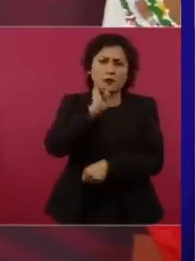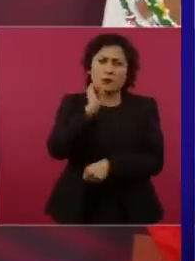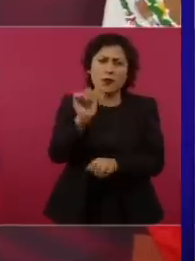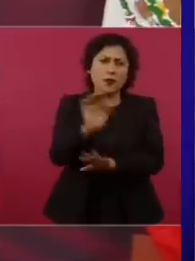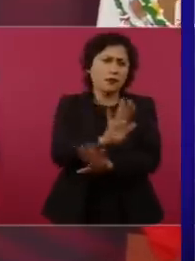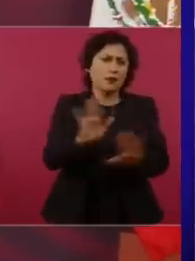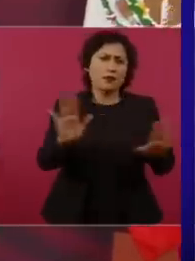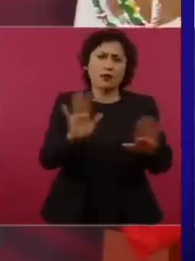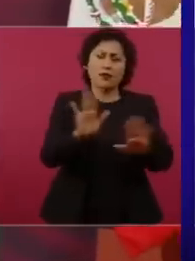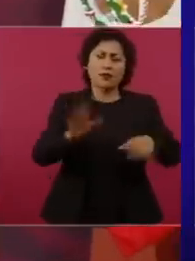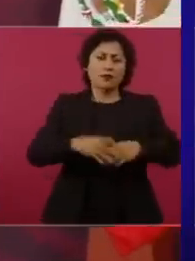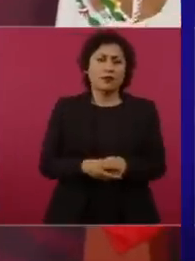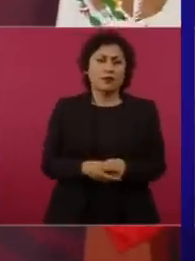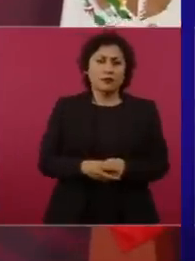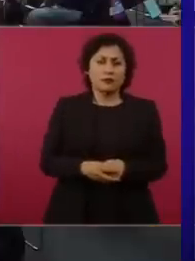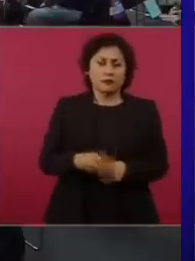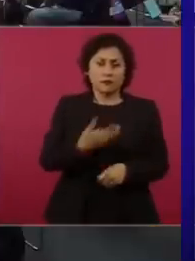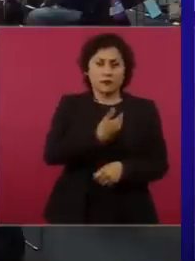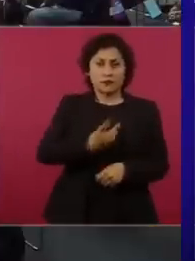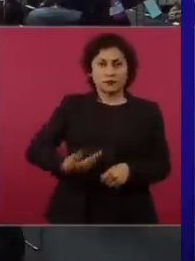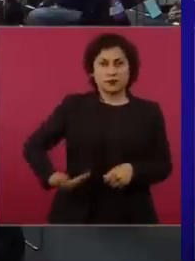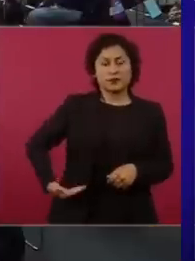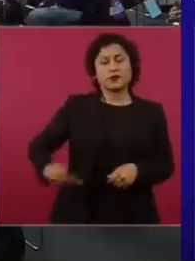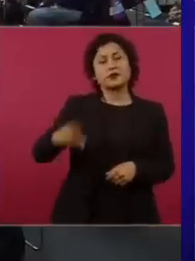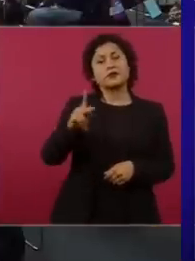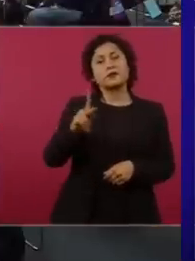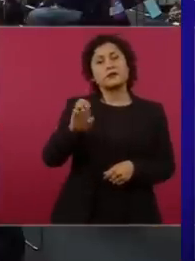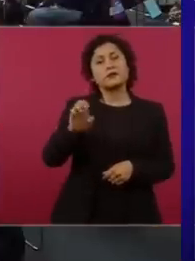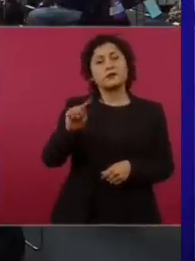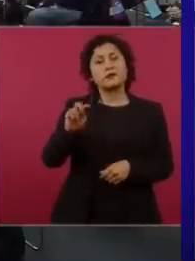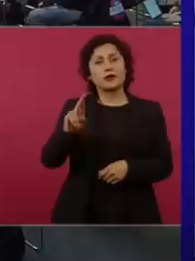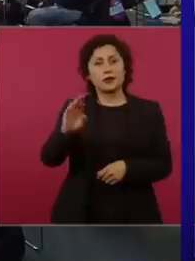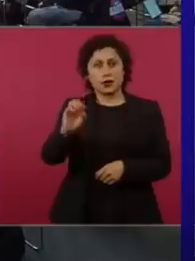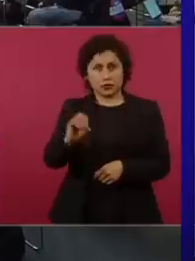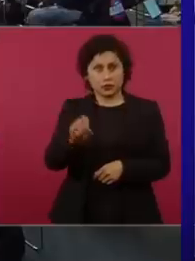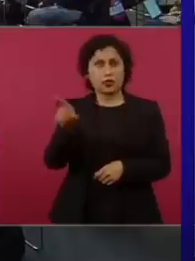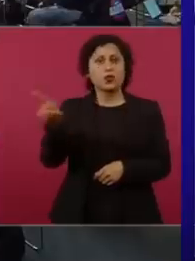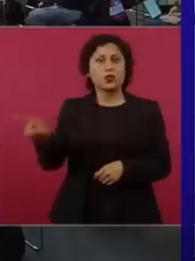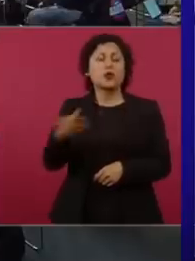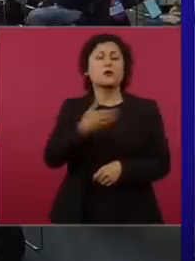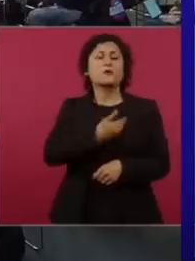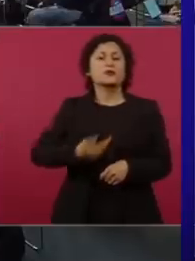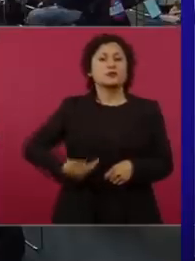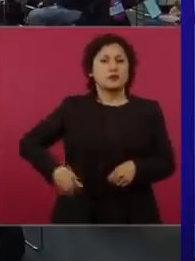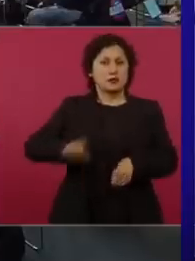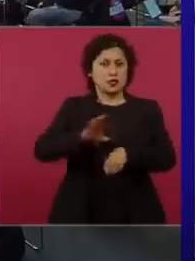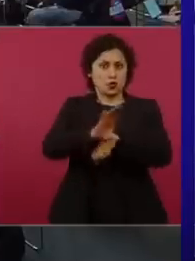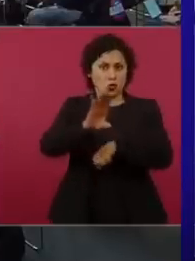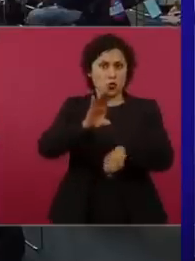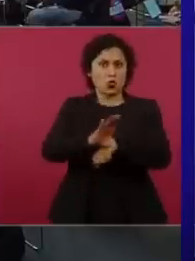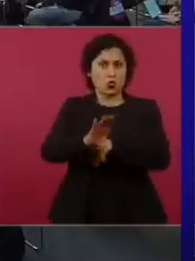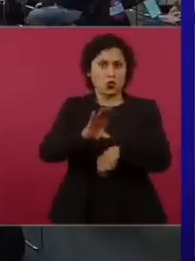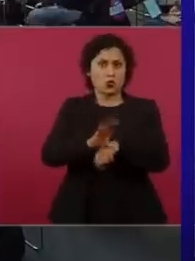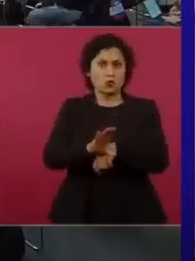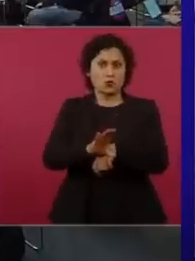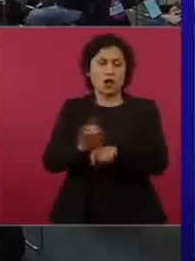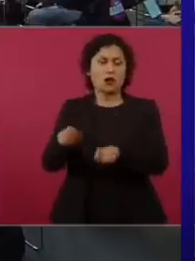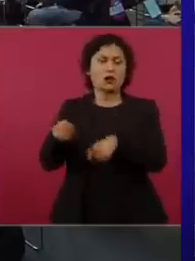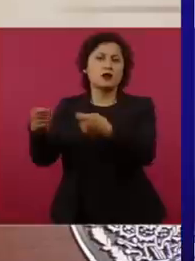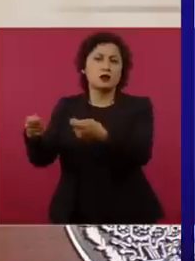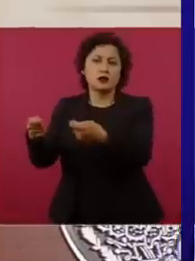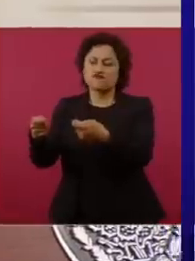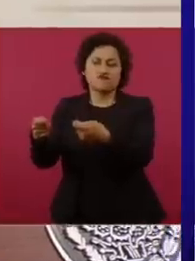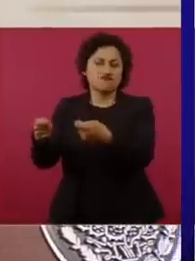A Petro, a Gustavo Petro, presidente de Colombia, no, porque también a él lo declararon